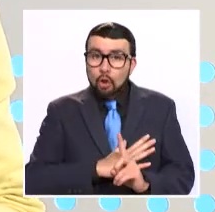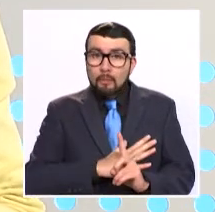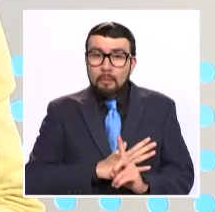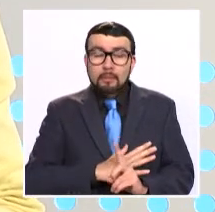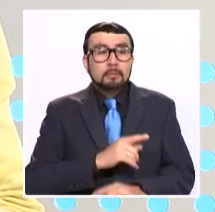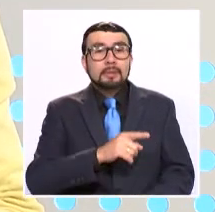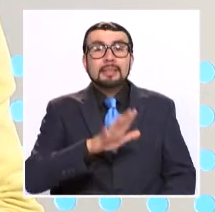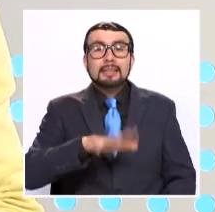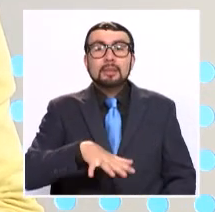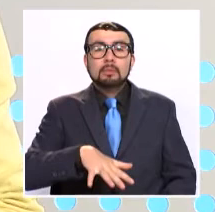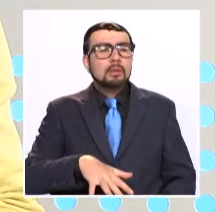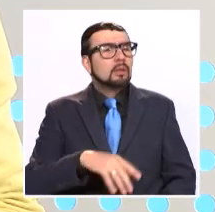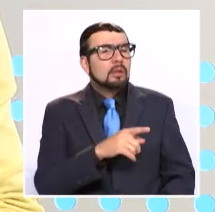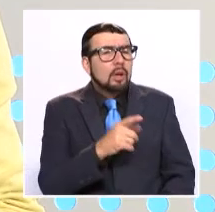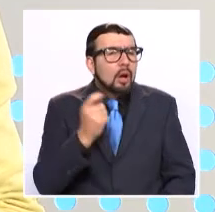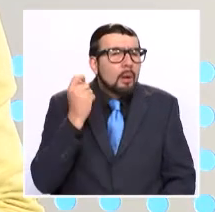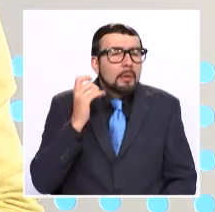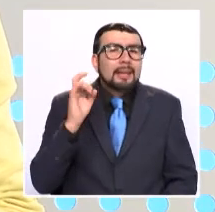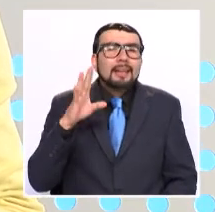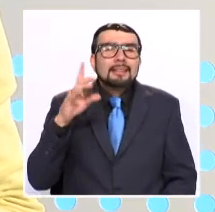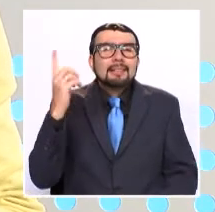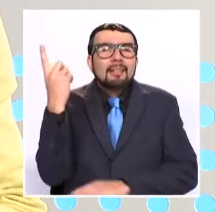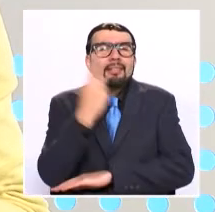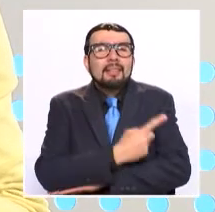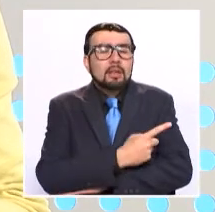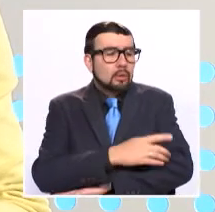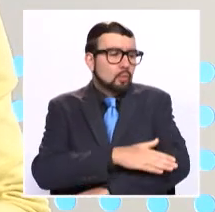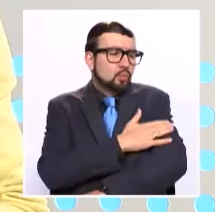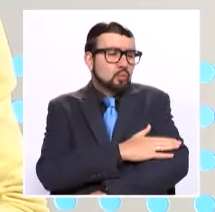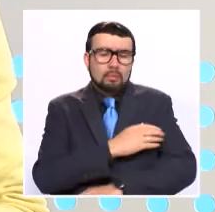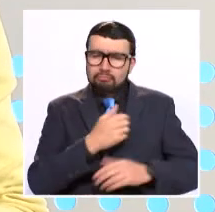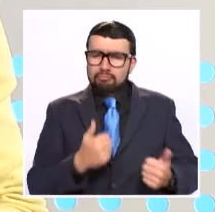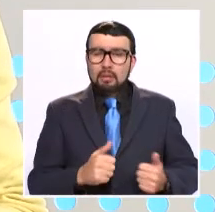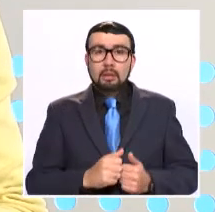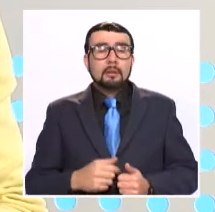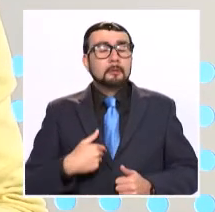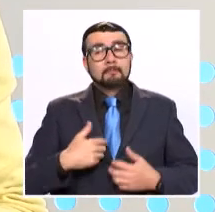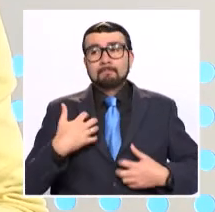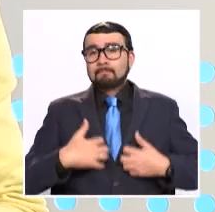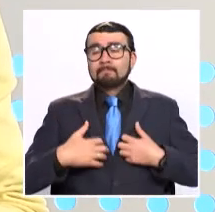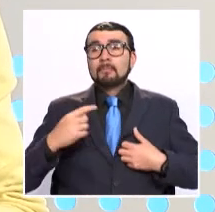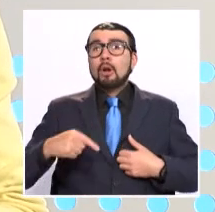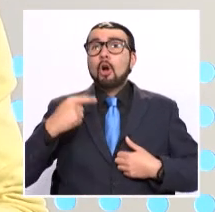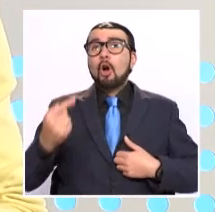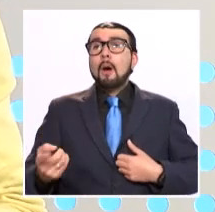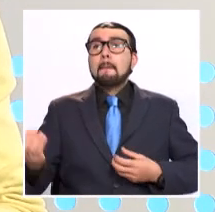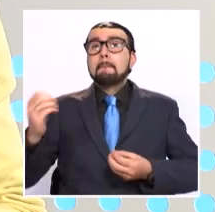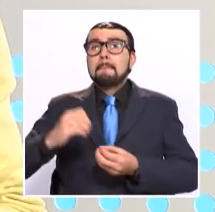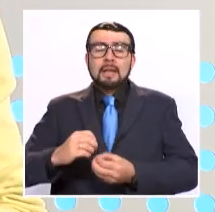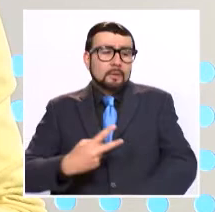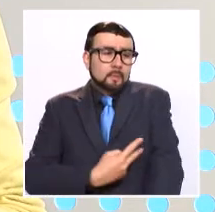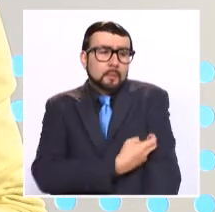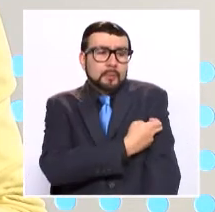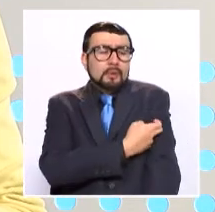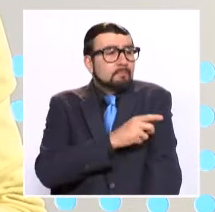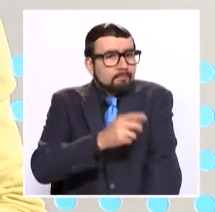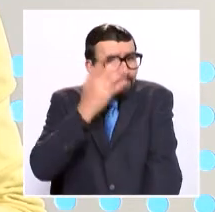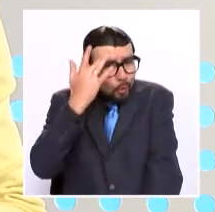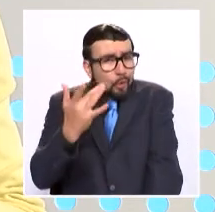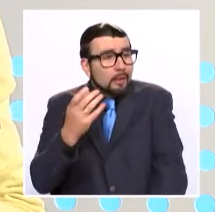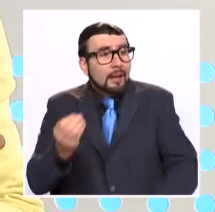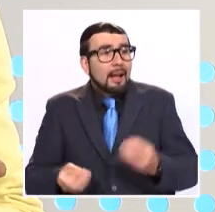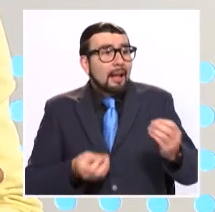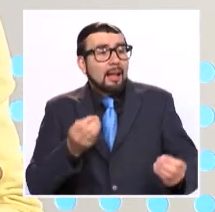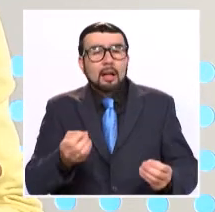apenas le sanó hace 15 días. Me da temor aplicarle la siguiente. ¿A qué se debe esto? Y si es